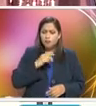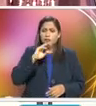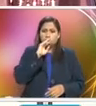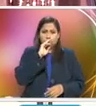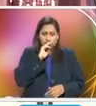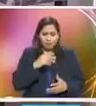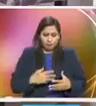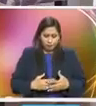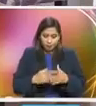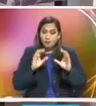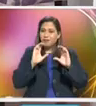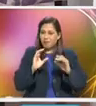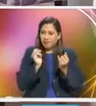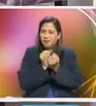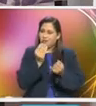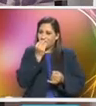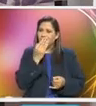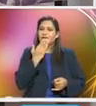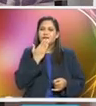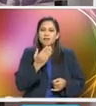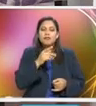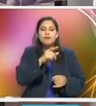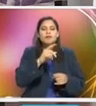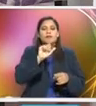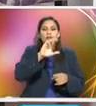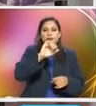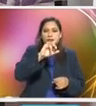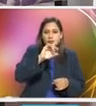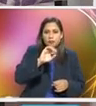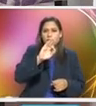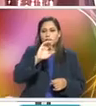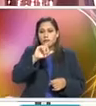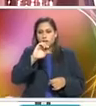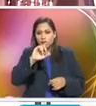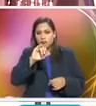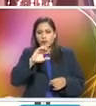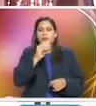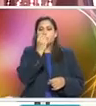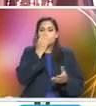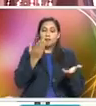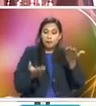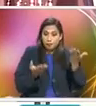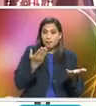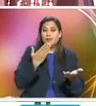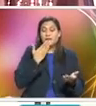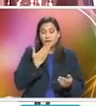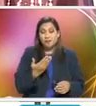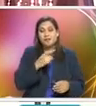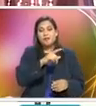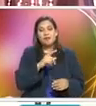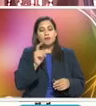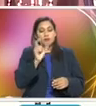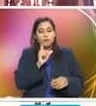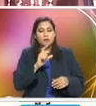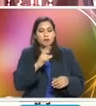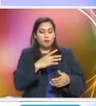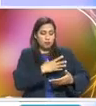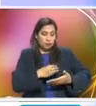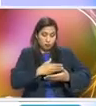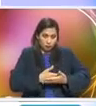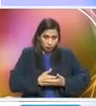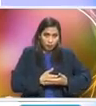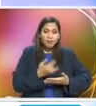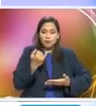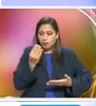también tenemos que cuidar esta alimentación consumiendo ácido fólico, teniendo una dieta equilibrada, durante la lactancia materna, también tener